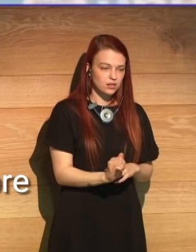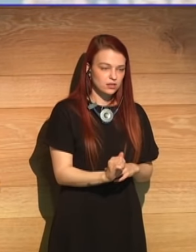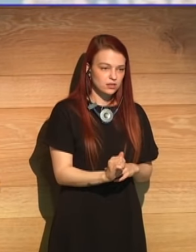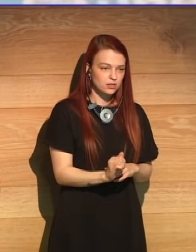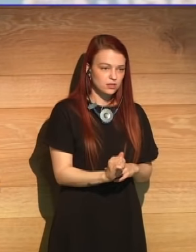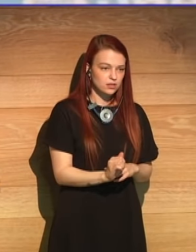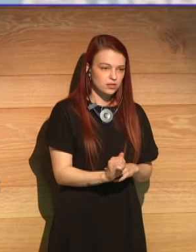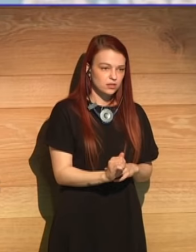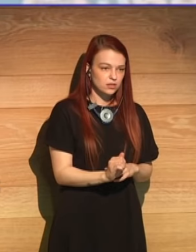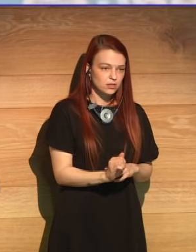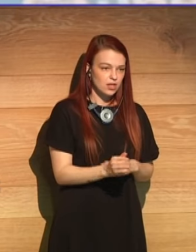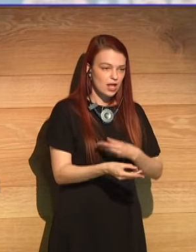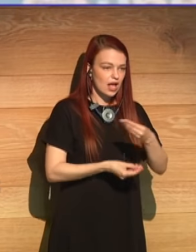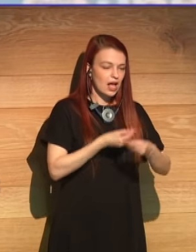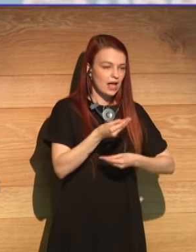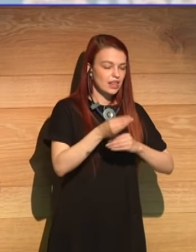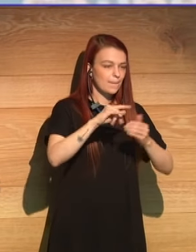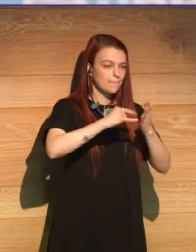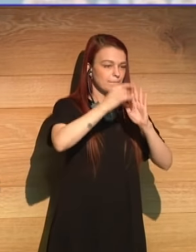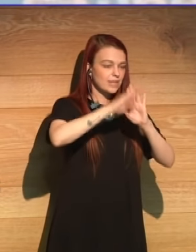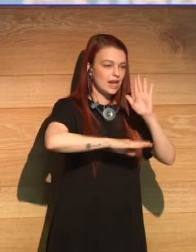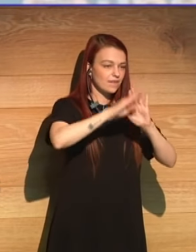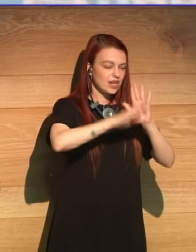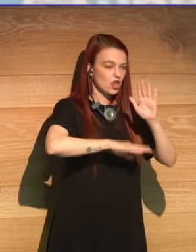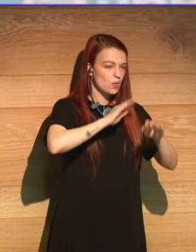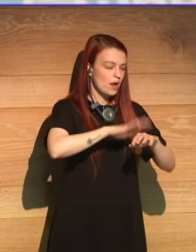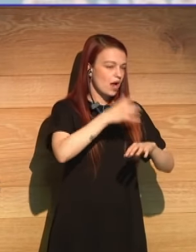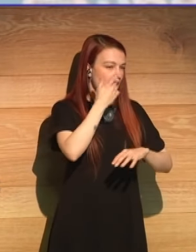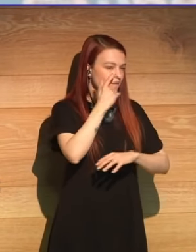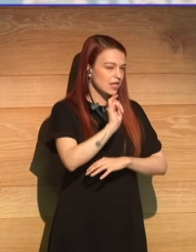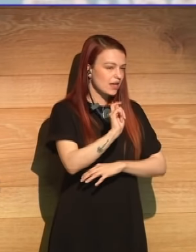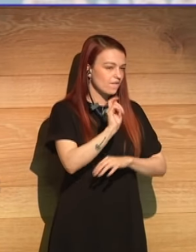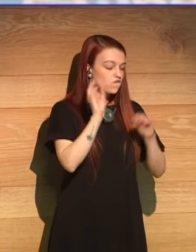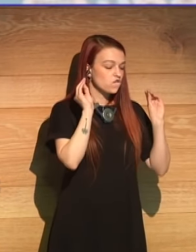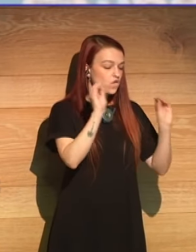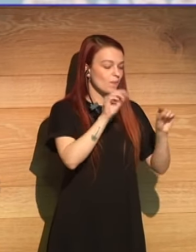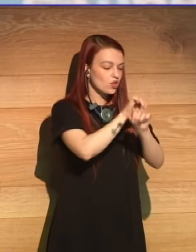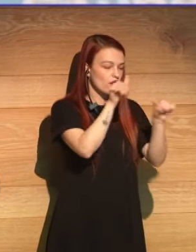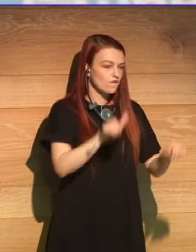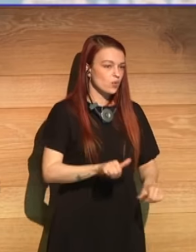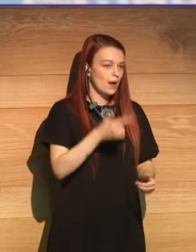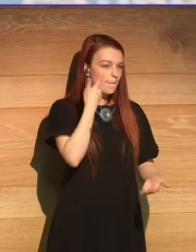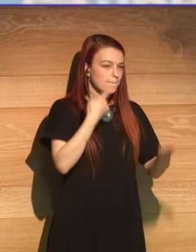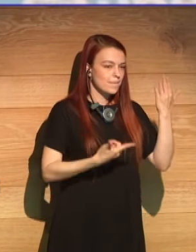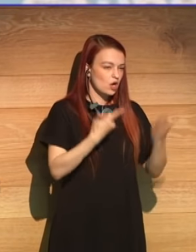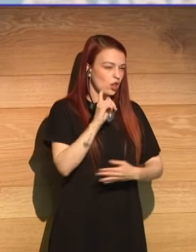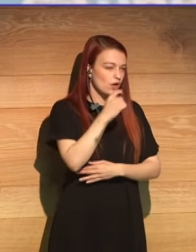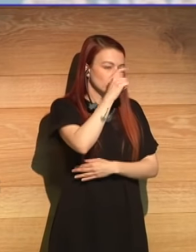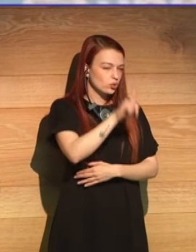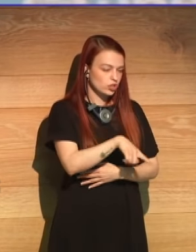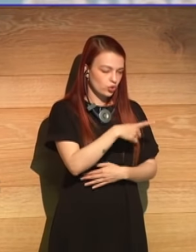assessment. These are figures which give us the magnitude of the